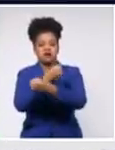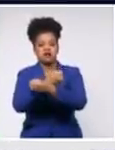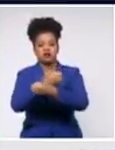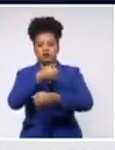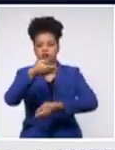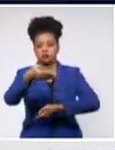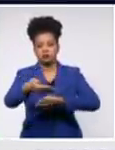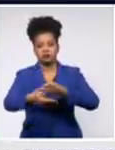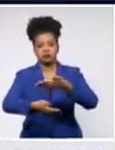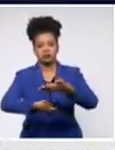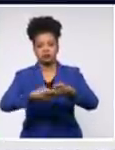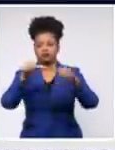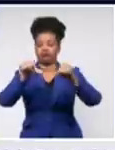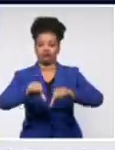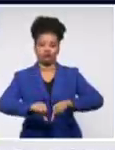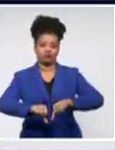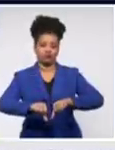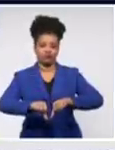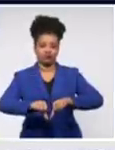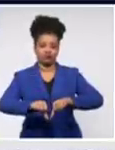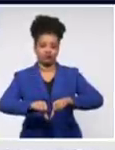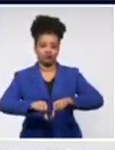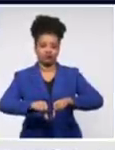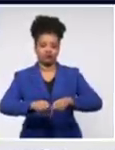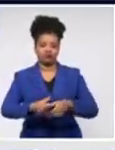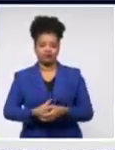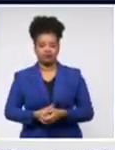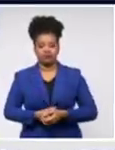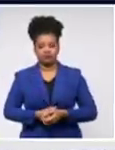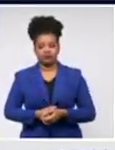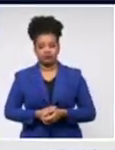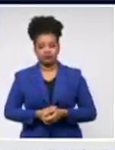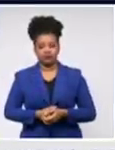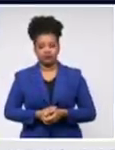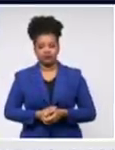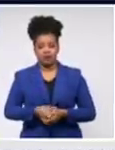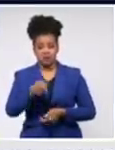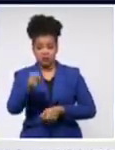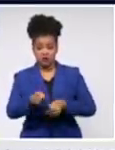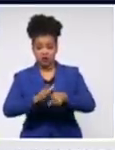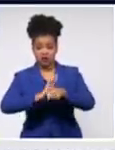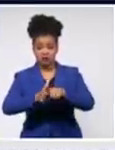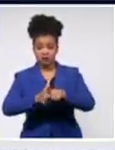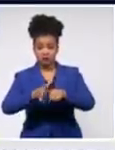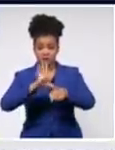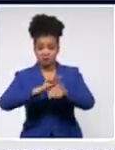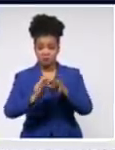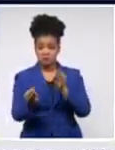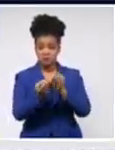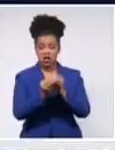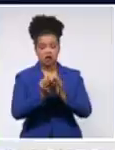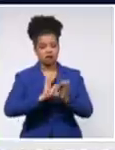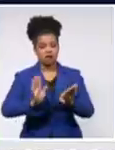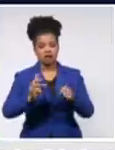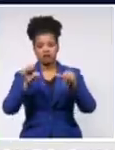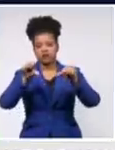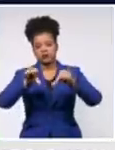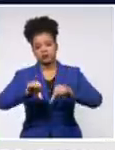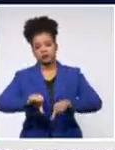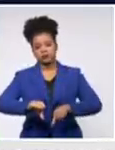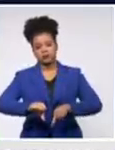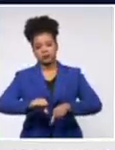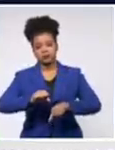desfavorable de una persona que adquiera la COVID-19. Se encontraba ingresado desde el